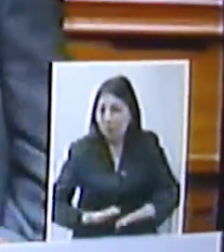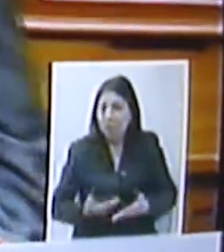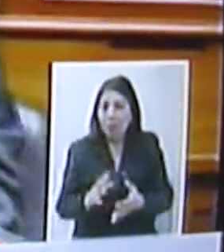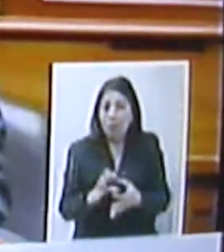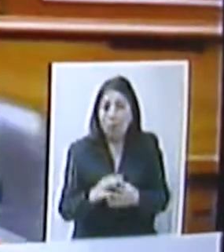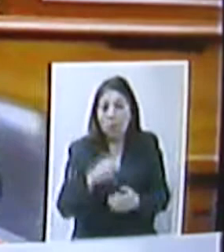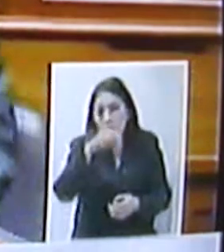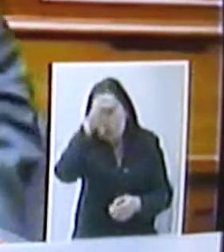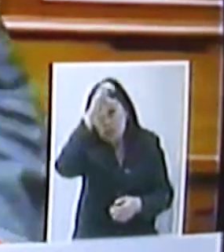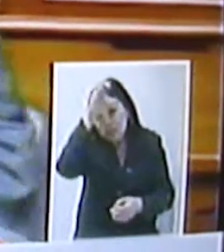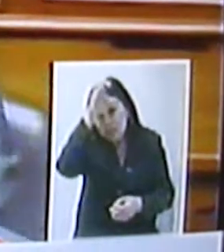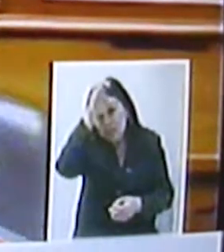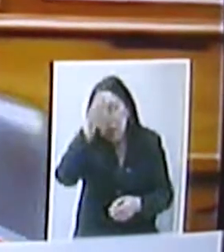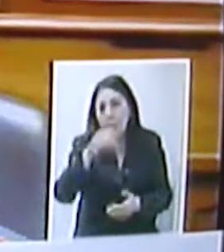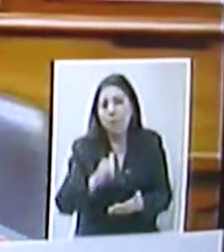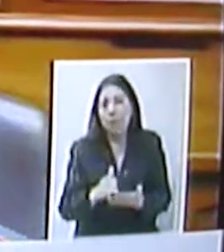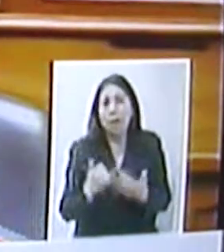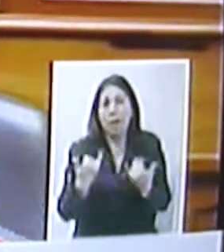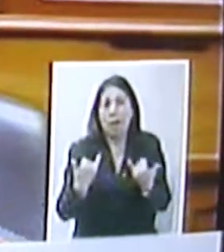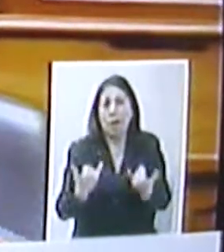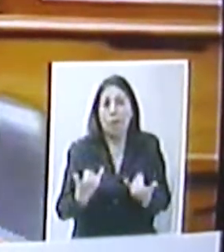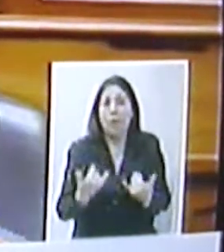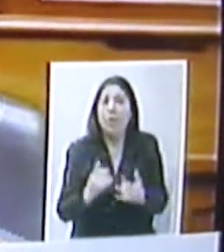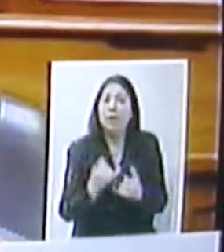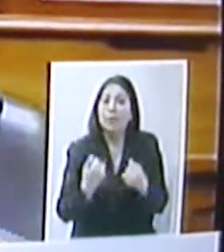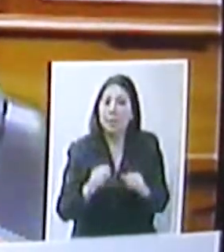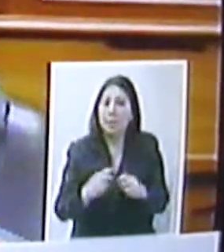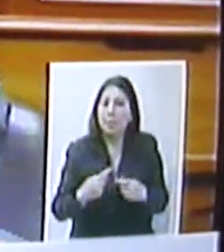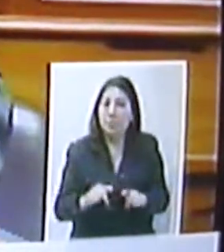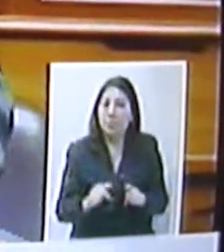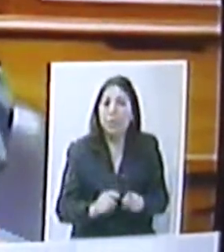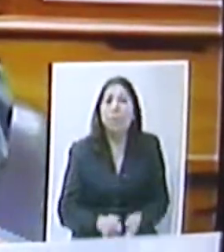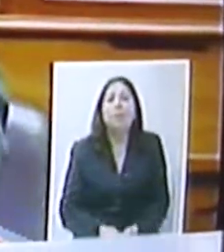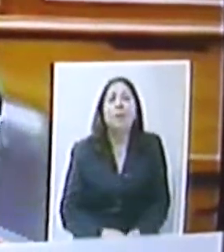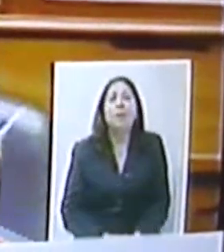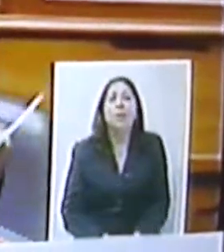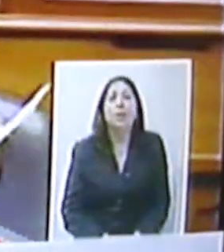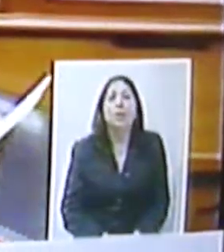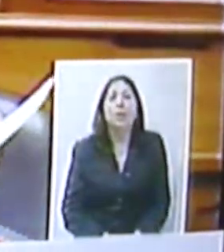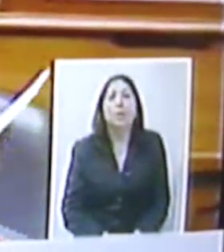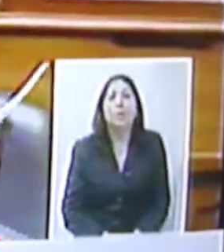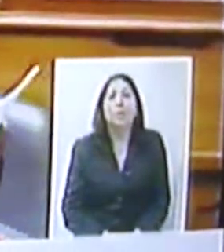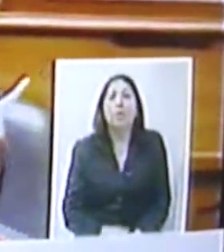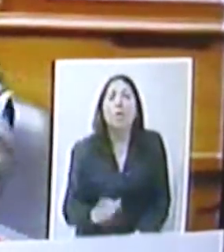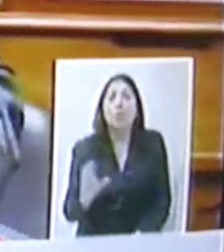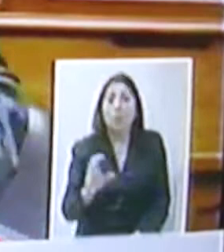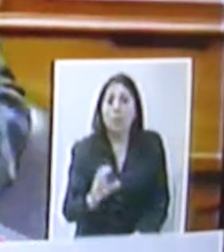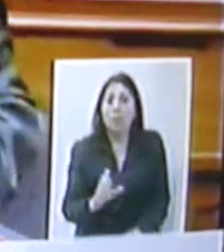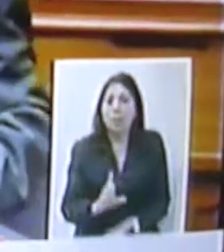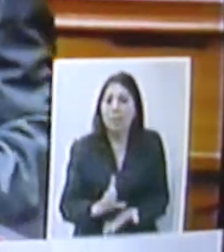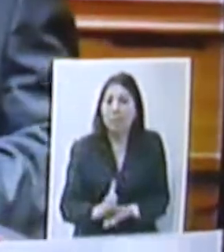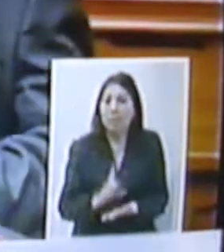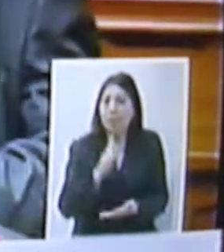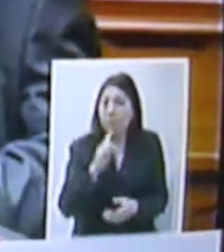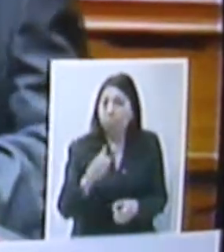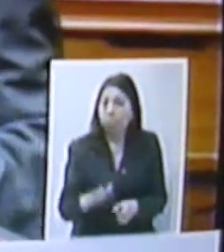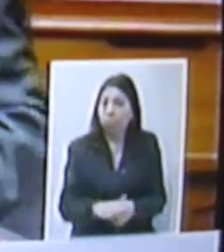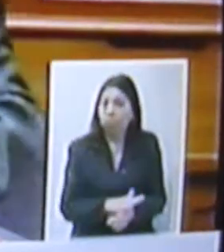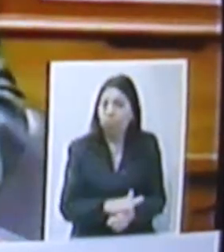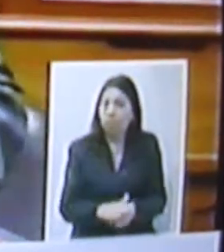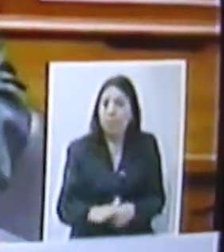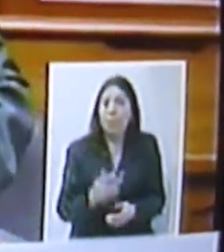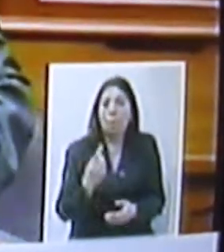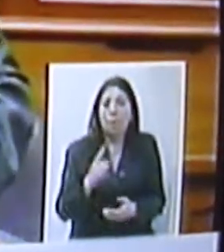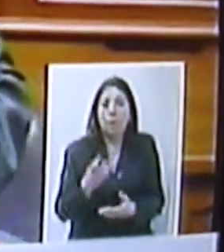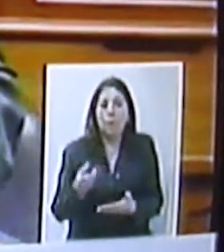gas cusqueño, que en este momento permite que la costa y Lima sea abastecido, señor